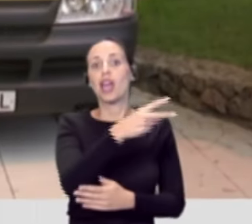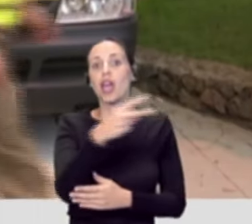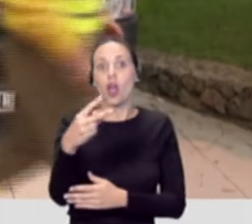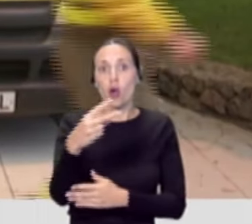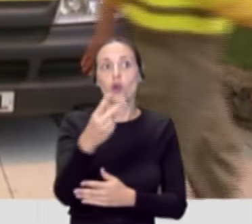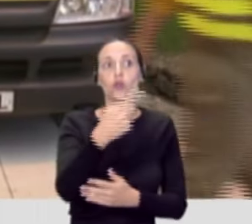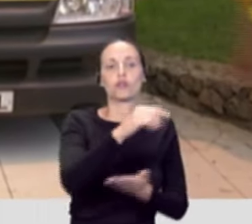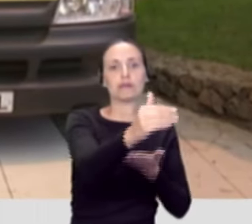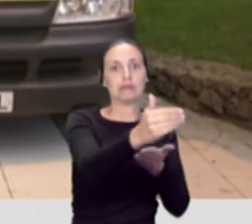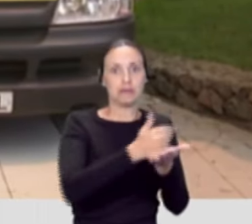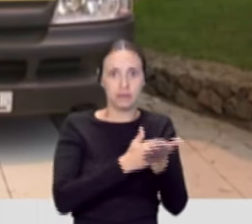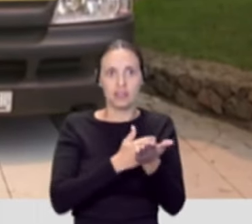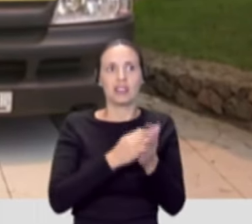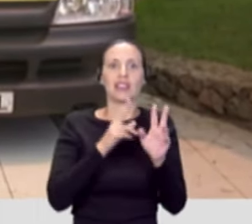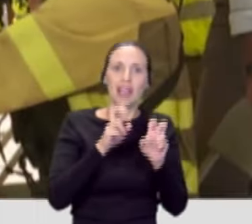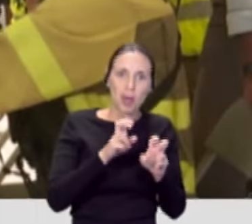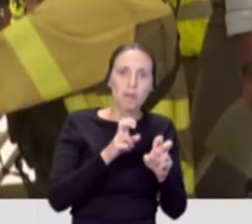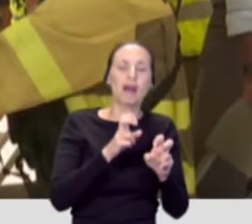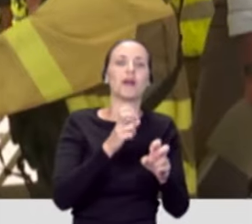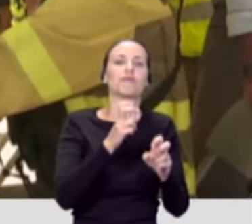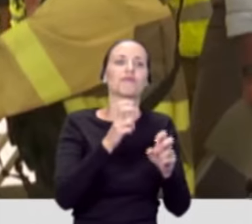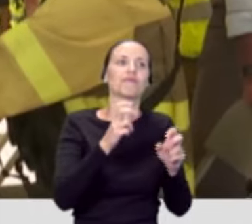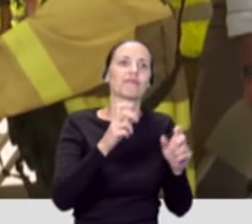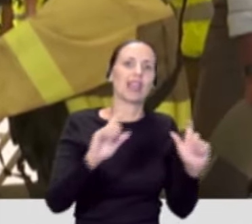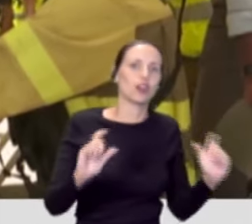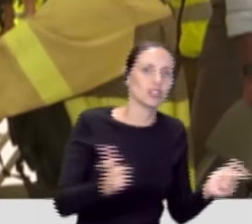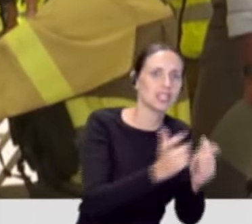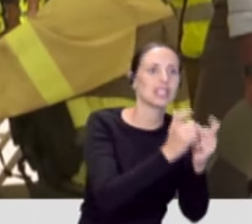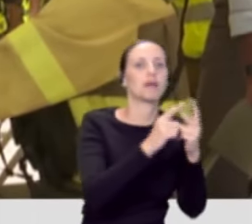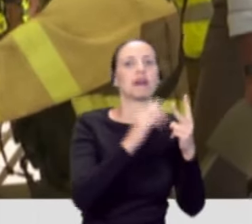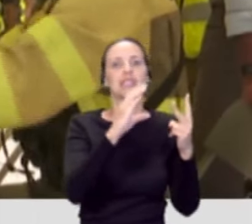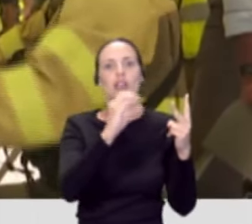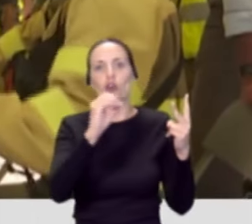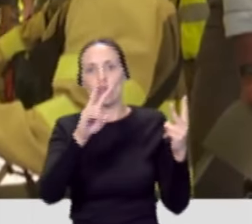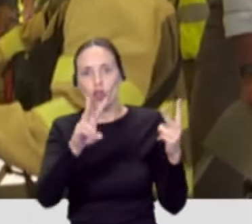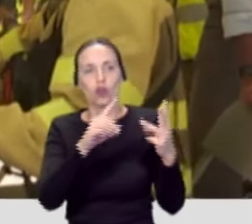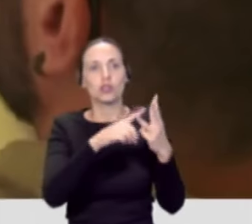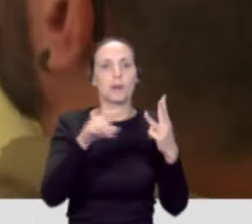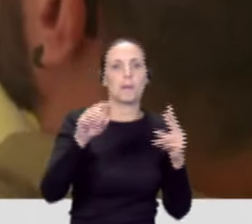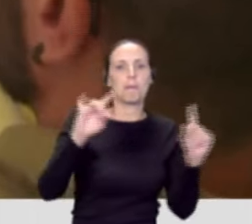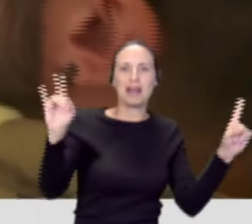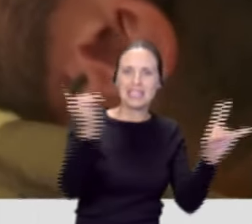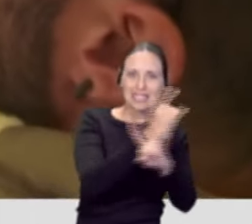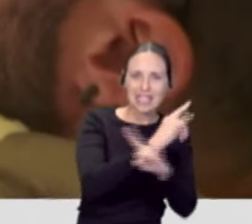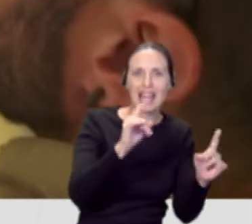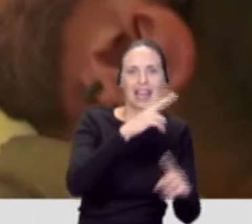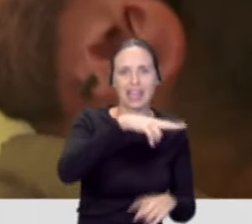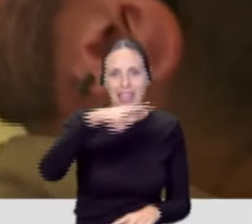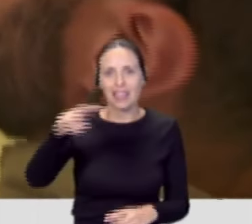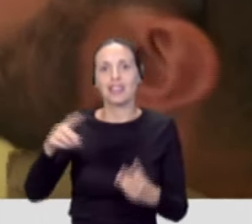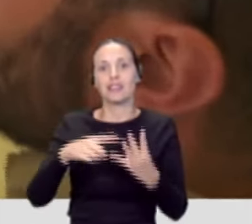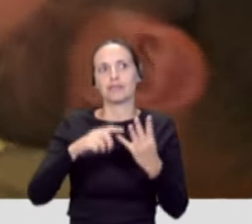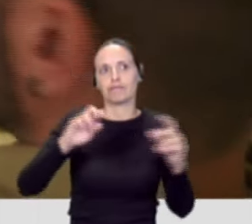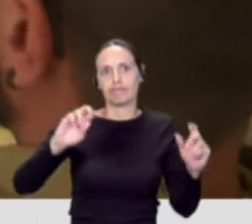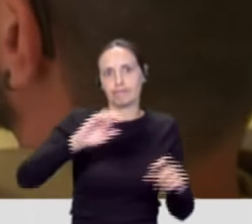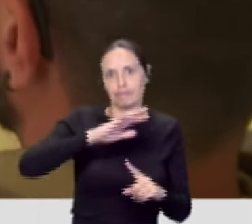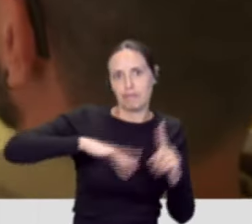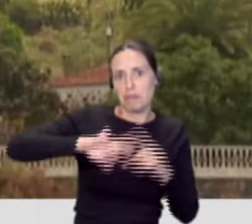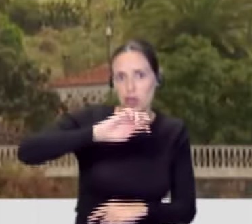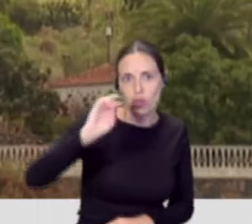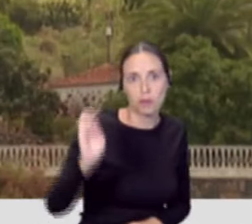servicios ecosistémicos, producción de agua, fijación de CO2, paisaje, biodiversidad, y todo eso hay que mantenerlo y compensarlo. Y